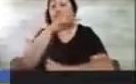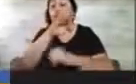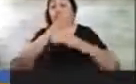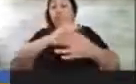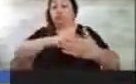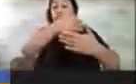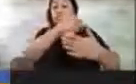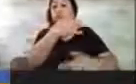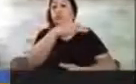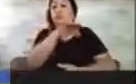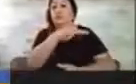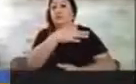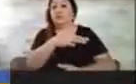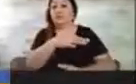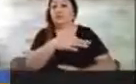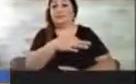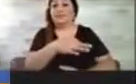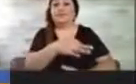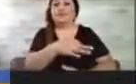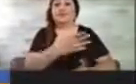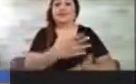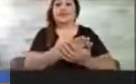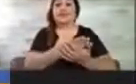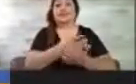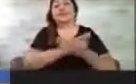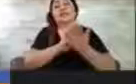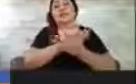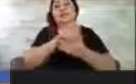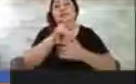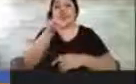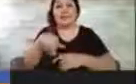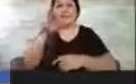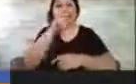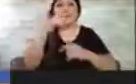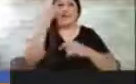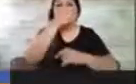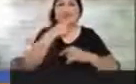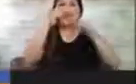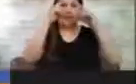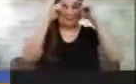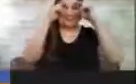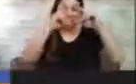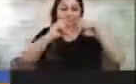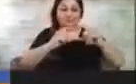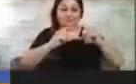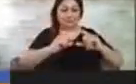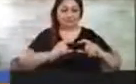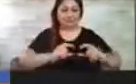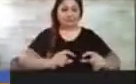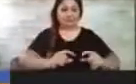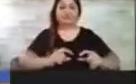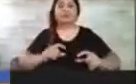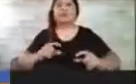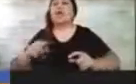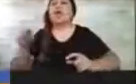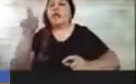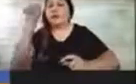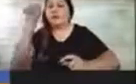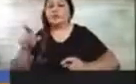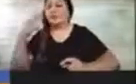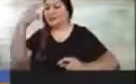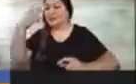se le va a decir diez veces cara sonriendo con gafas de sol. Entonces ojalá no repetir para no ser aburrido.